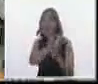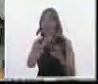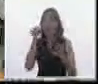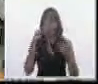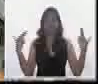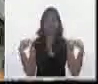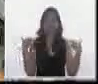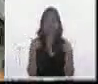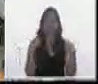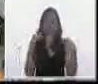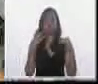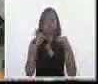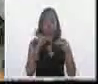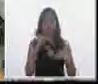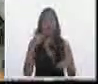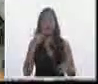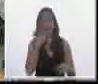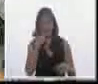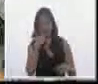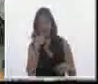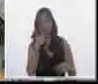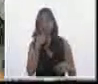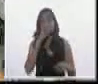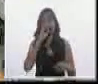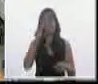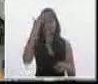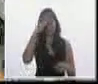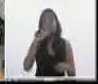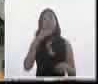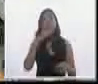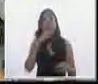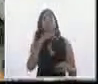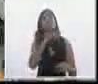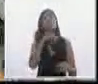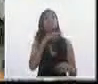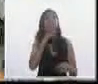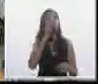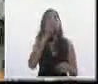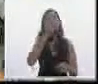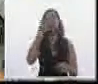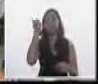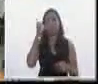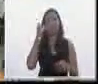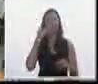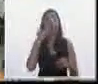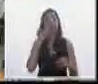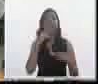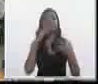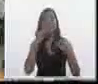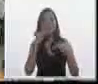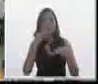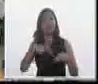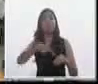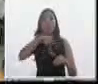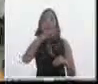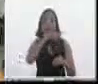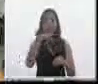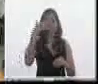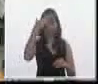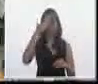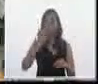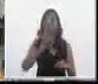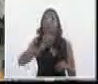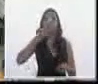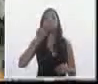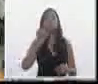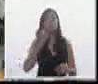imparten la clase de inglés ni siquiera saben hablar inglés no O sea una cosa es de la clase de teoría pero no saben hablar el idioma